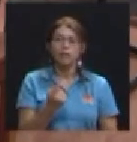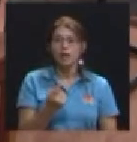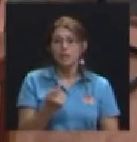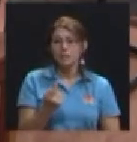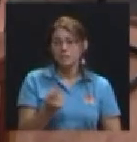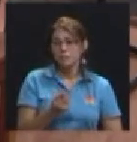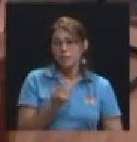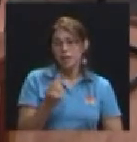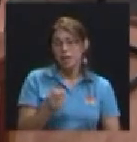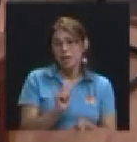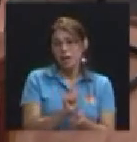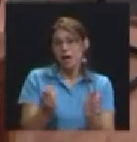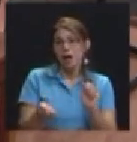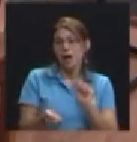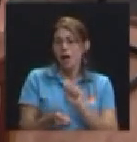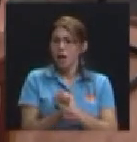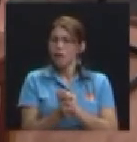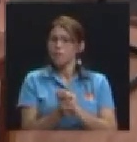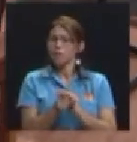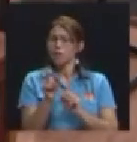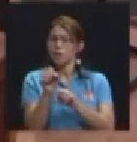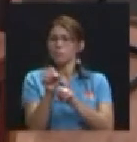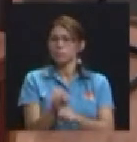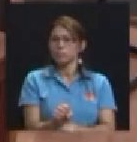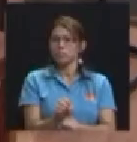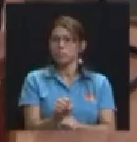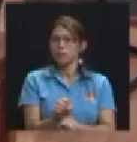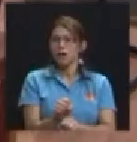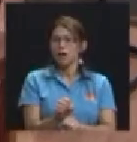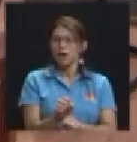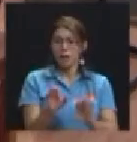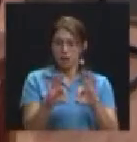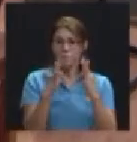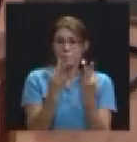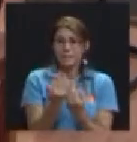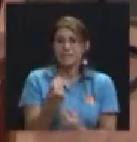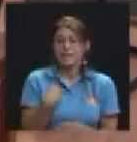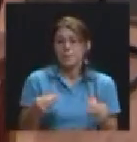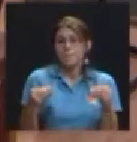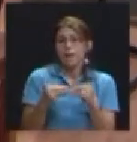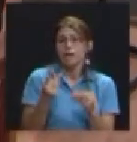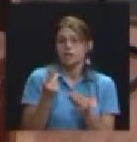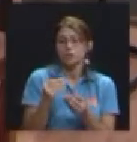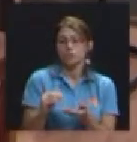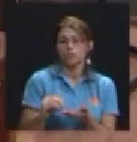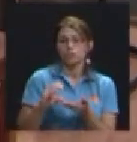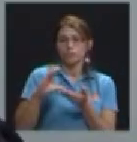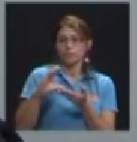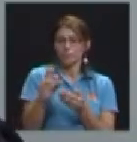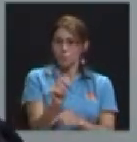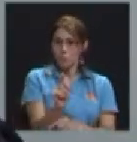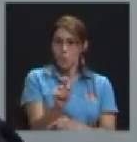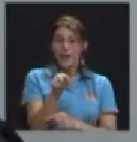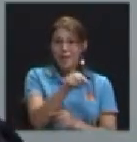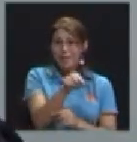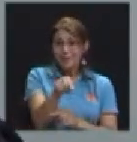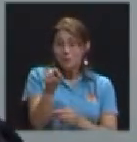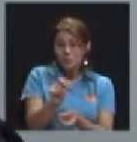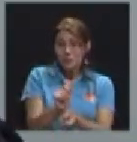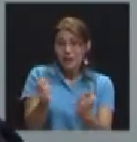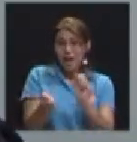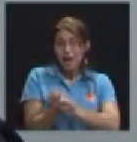hogares de más altos ingresos o así, ¿verdad? O sea, estos cambios que está señalando Ania se van reflejando